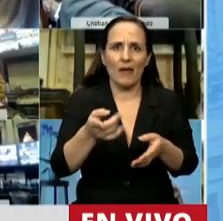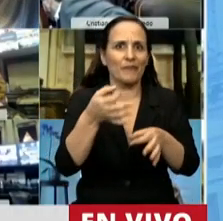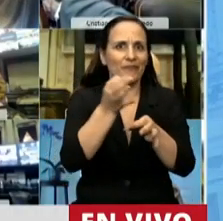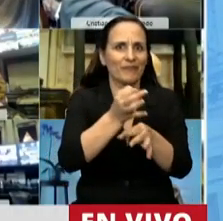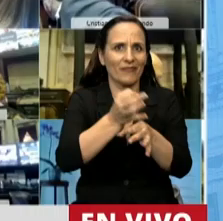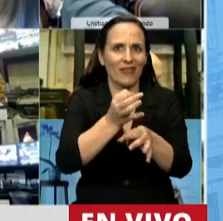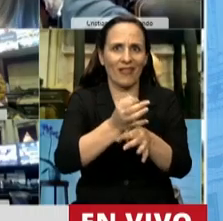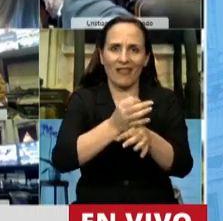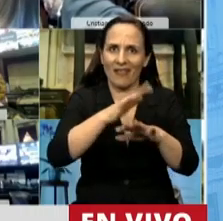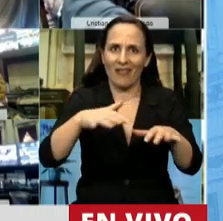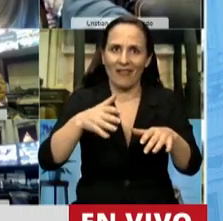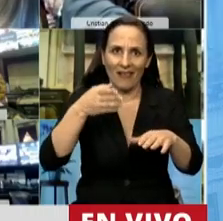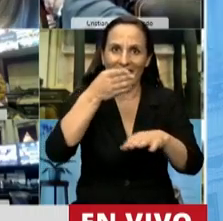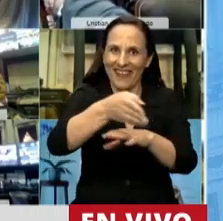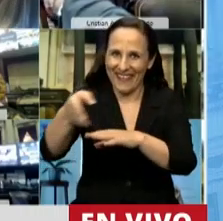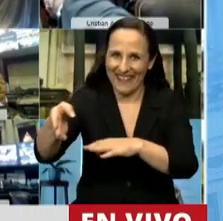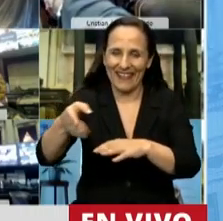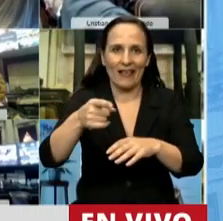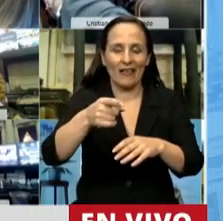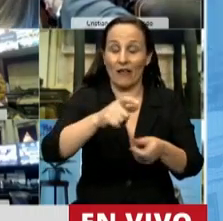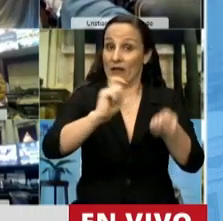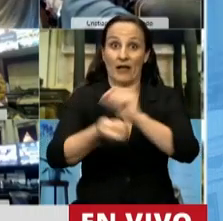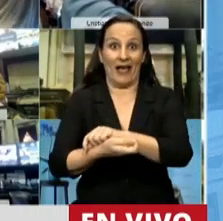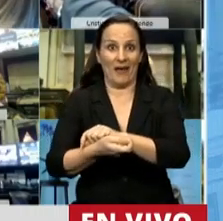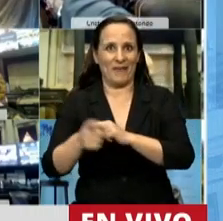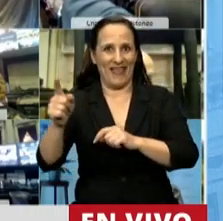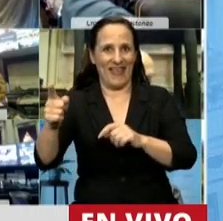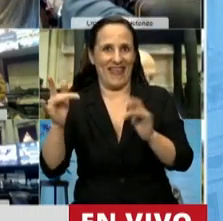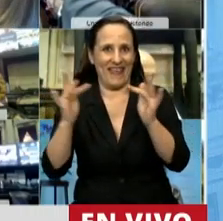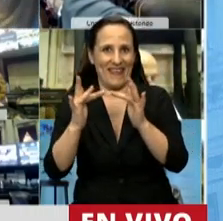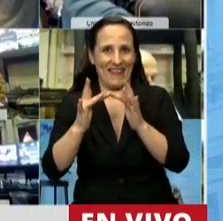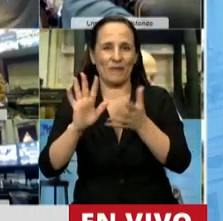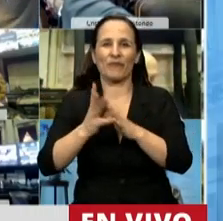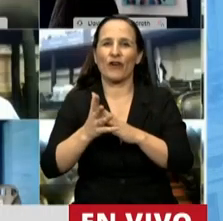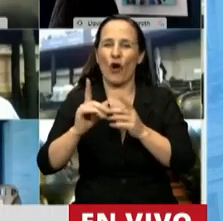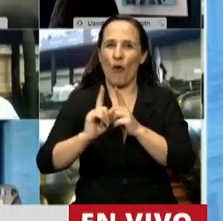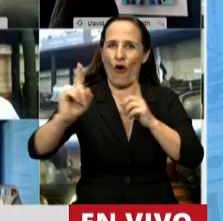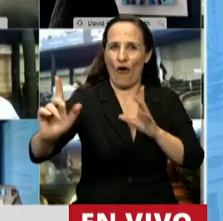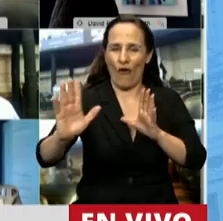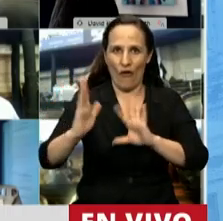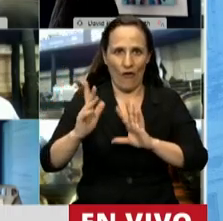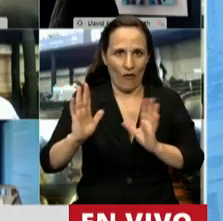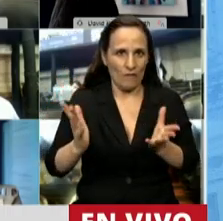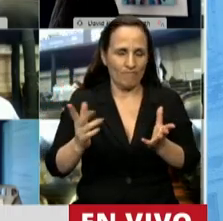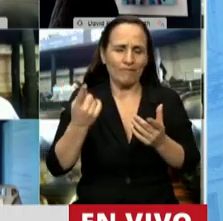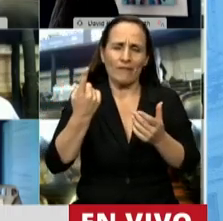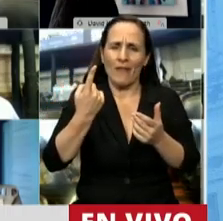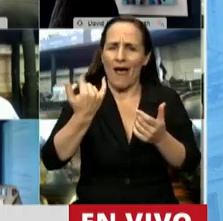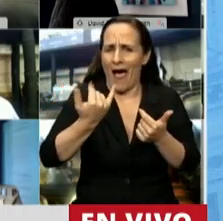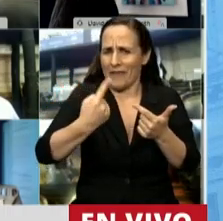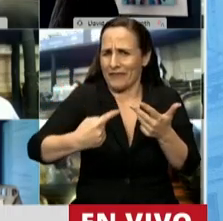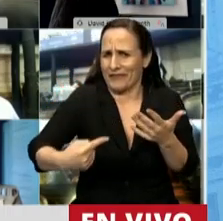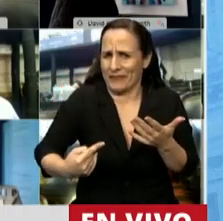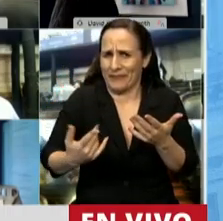escolaridad presencial a la virtual, educación a distancia, con todo lo que esto implica, ¿no? Que